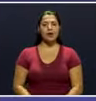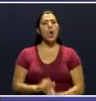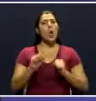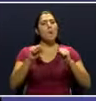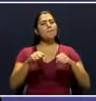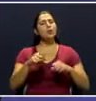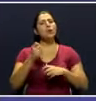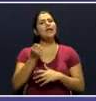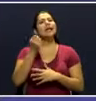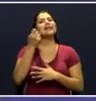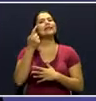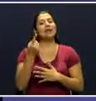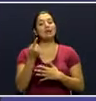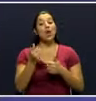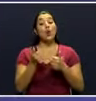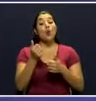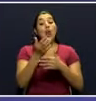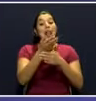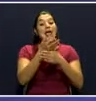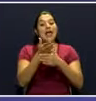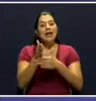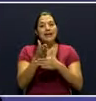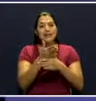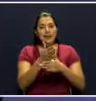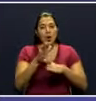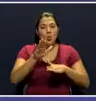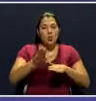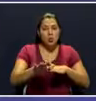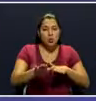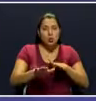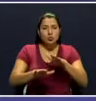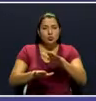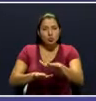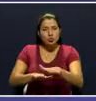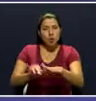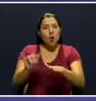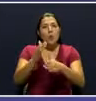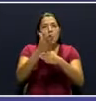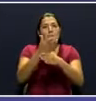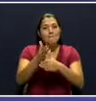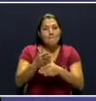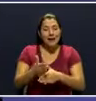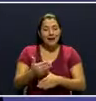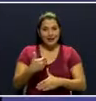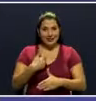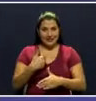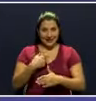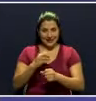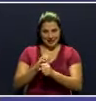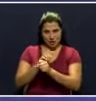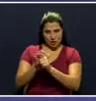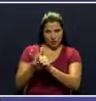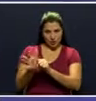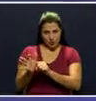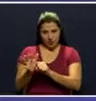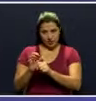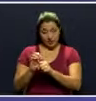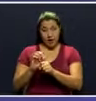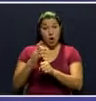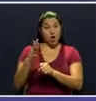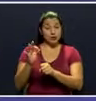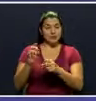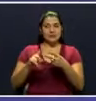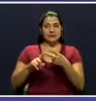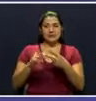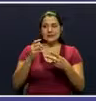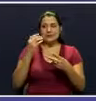Comprender las etapas de esta pandemia, anticipar escenarios, saber lo que podemos